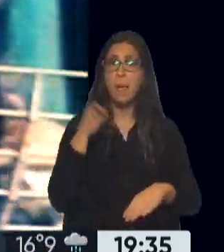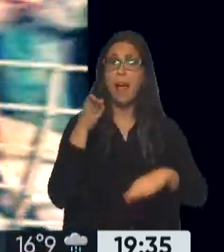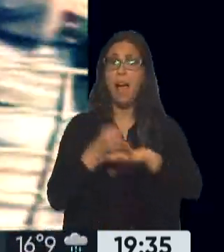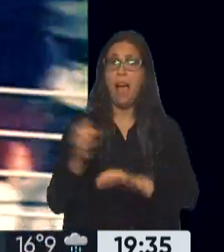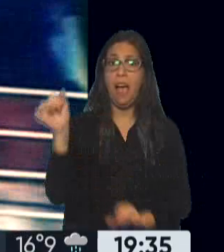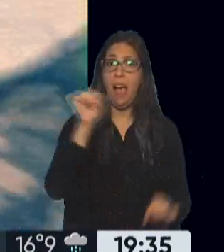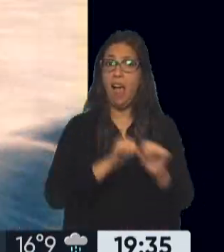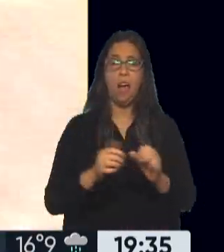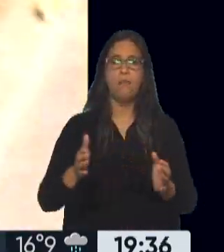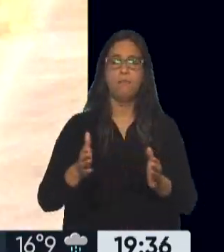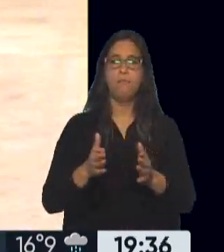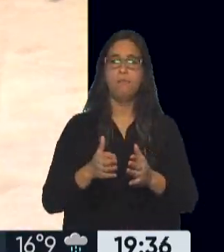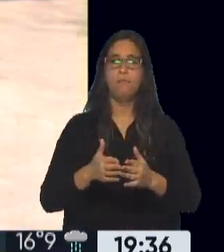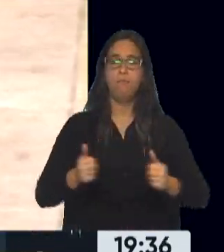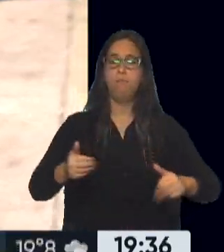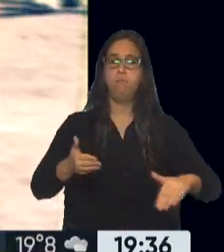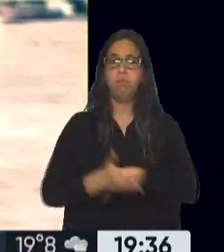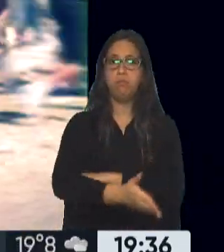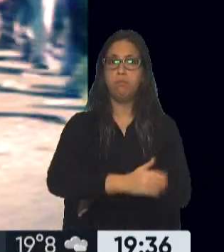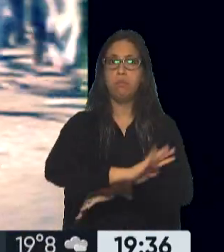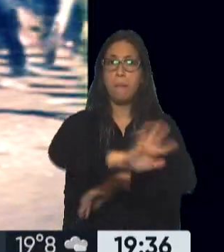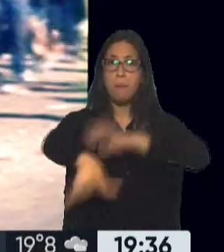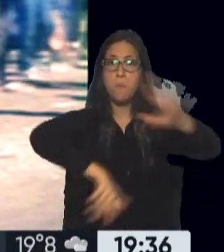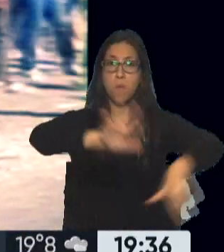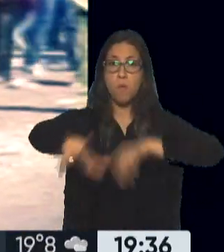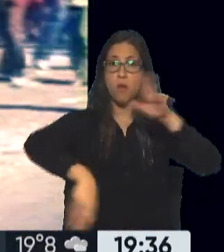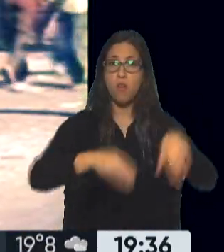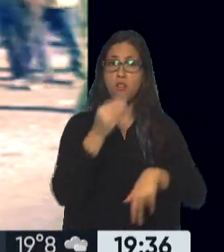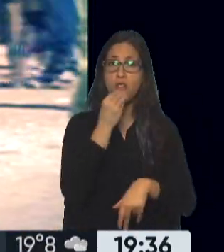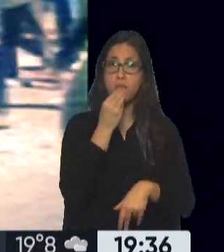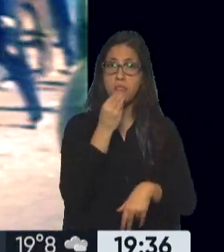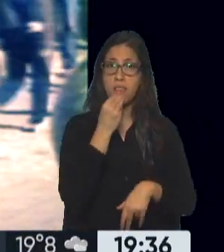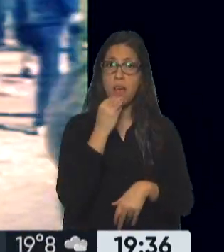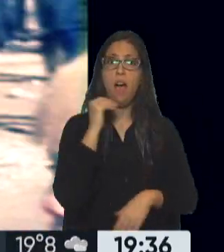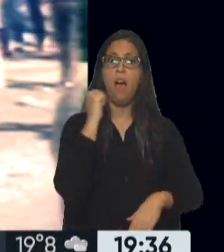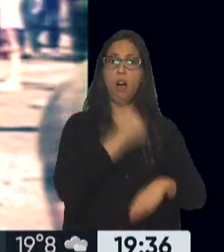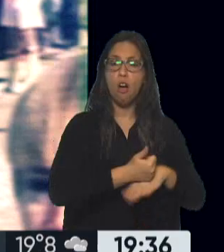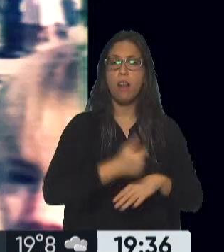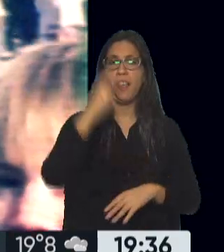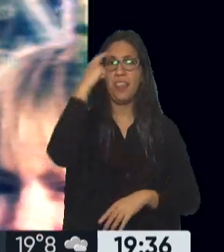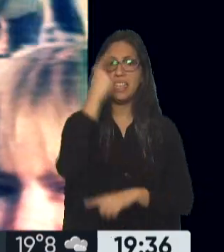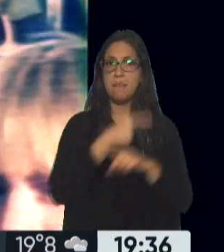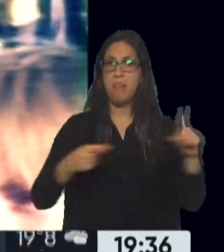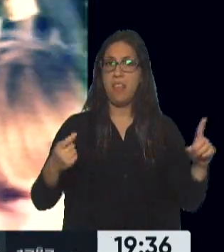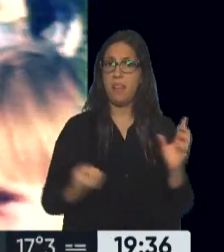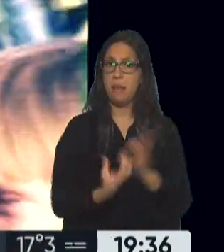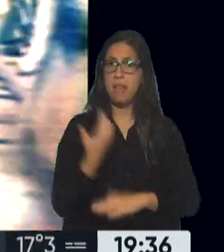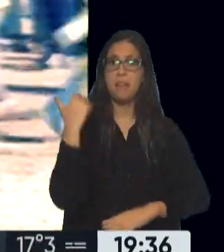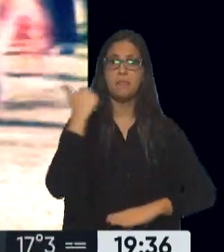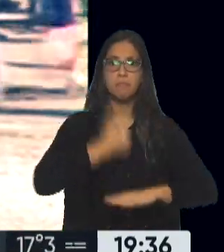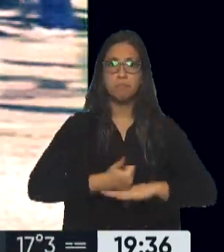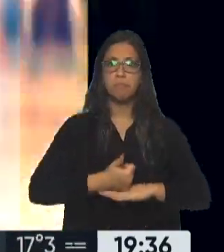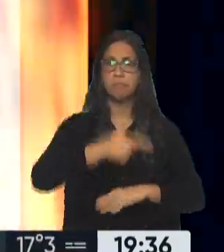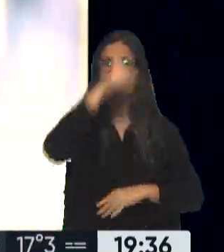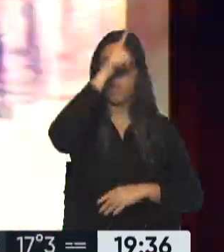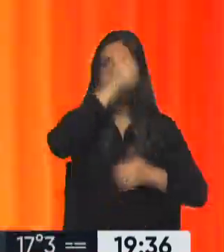nuevamente entraron a robar alimentos y se ha hecho presente ahora a las 10:30 de la mañana efectivos